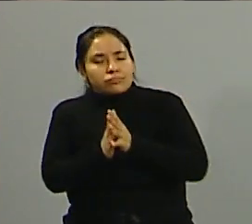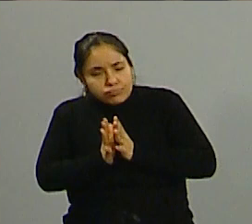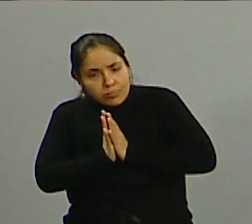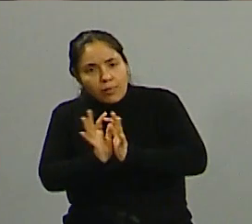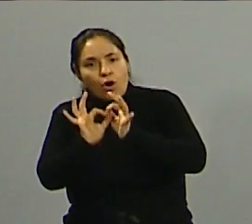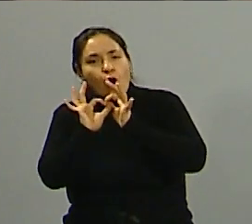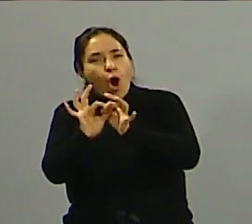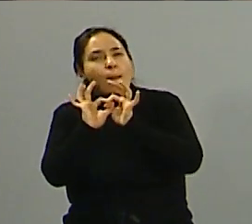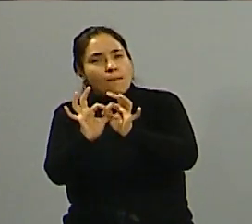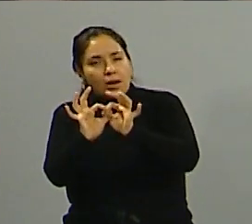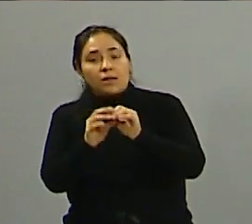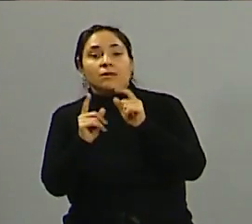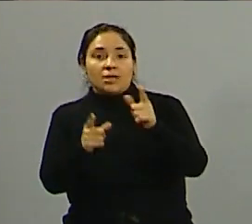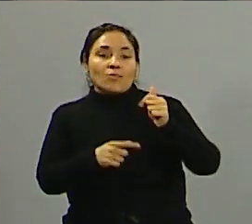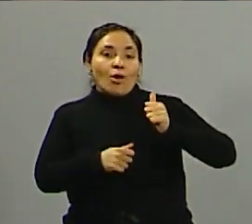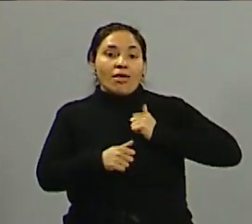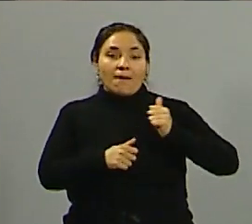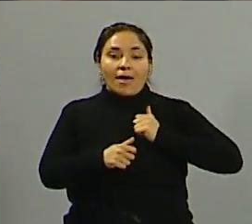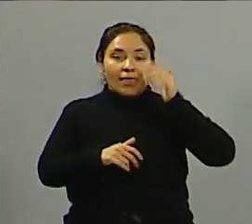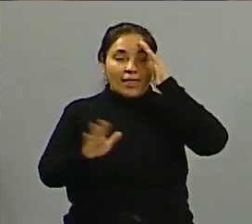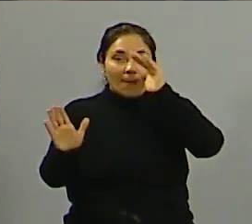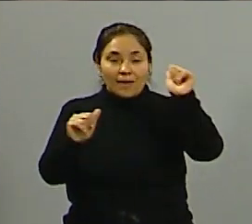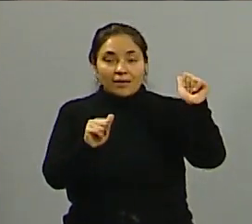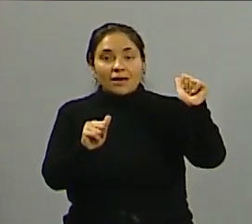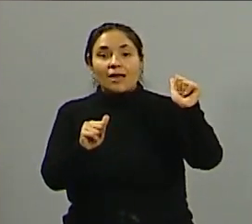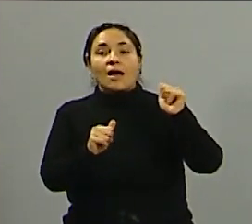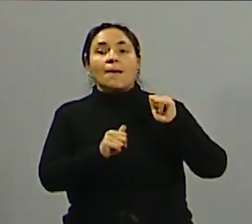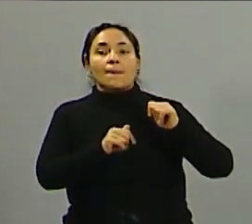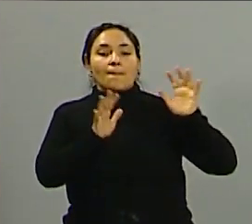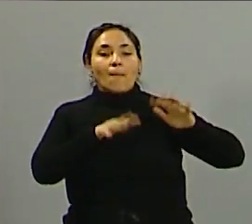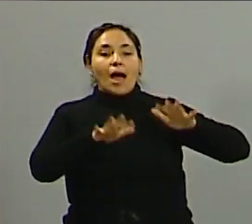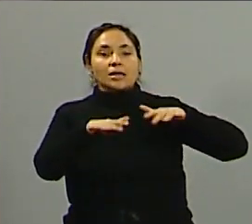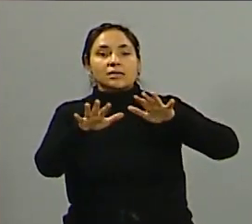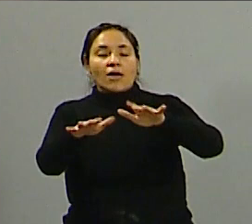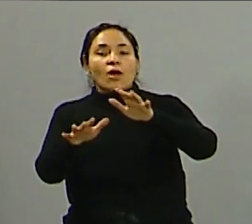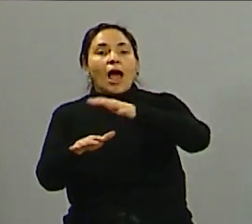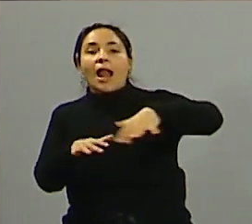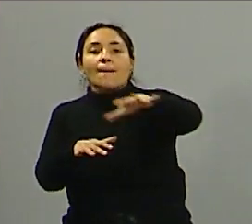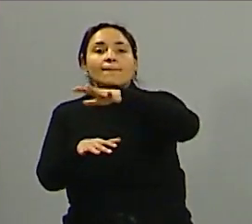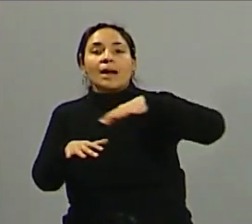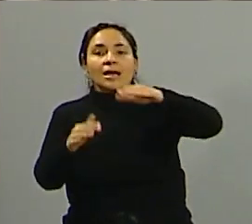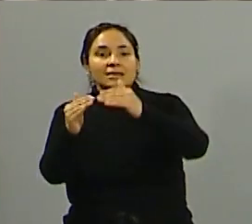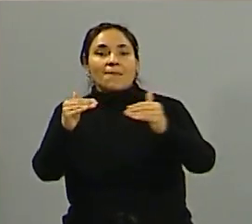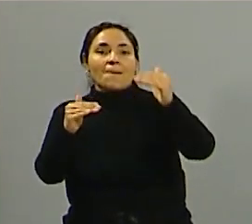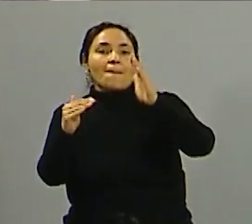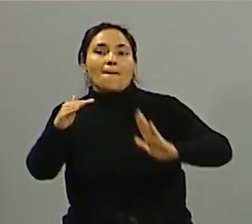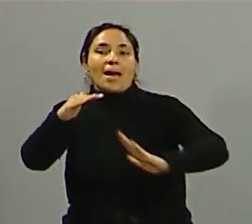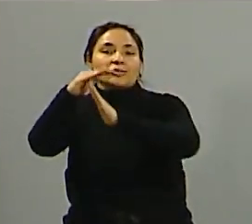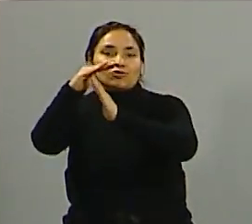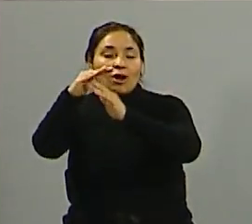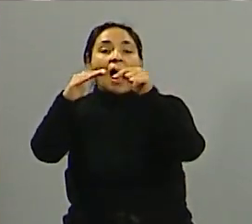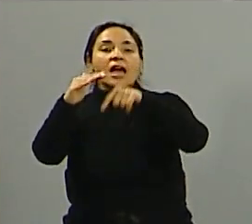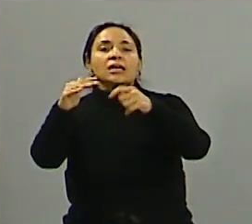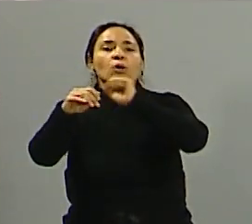eso se ve en la despedida del ejército, cuando van marchando hacia la Plaza Mayor, que hoy es la Plaza Pedro del Castillo, ahí lo está esperando el pueblo de Cuyo,